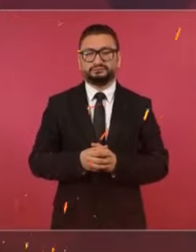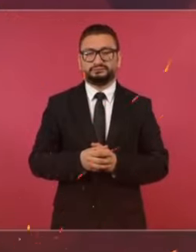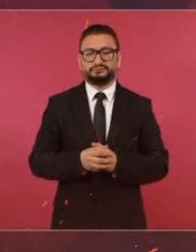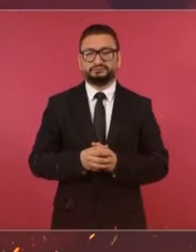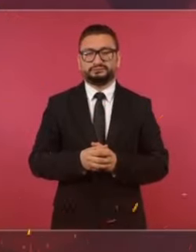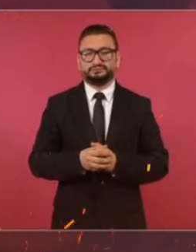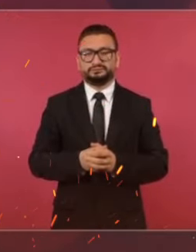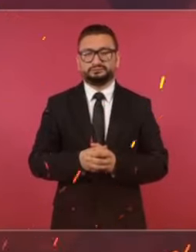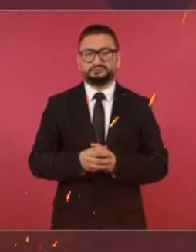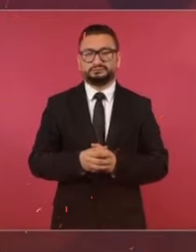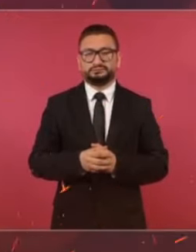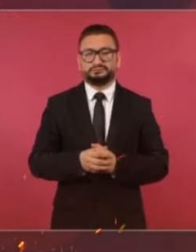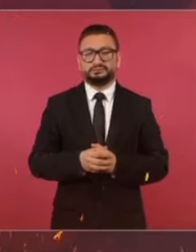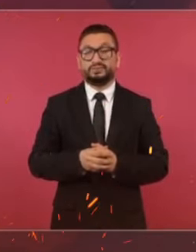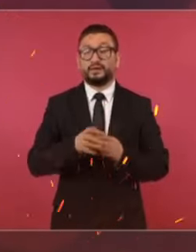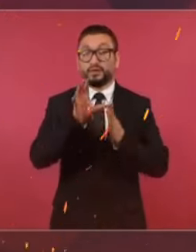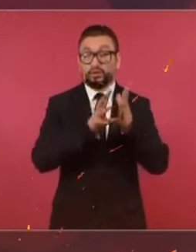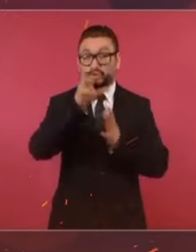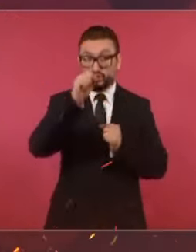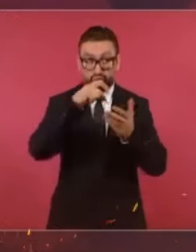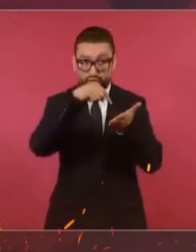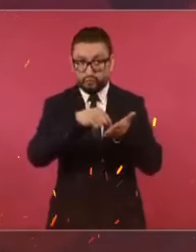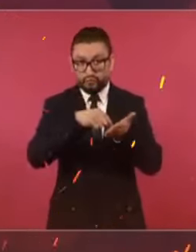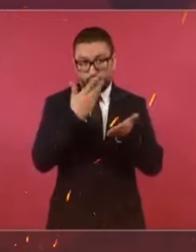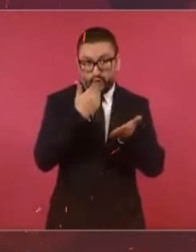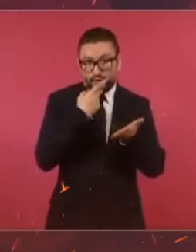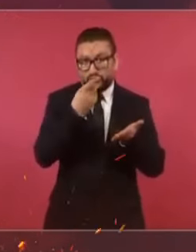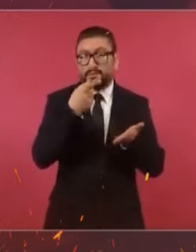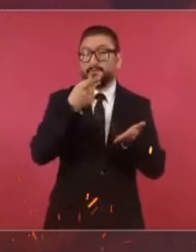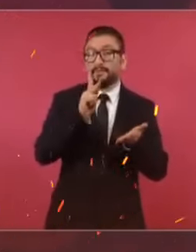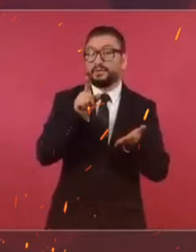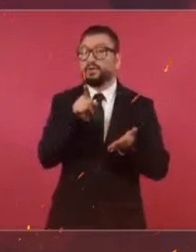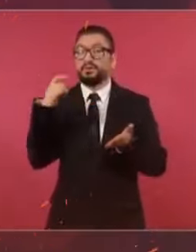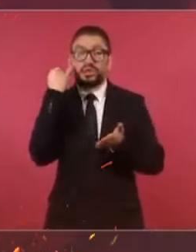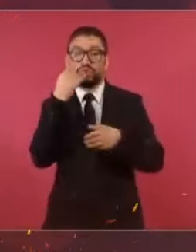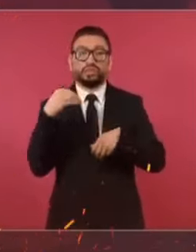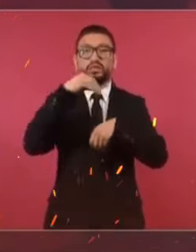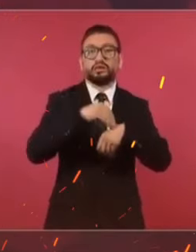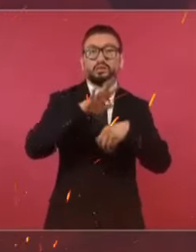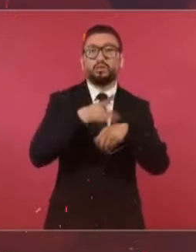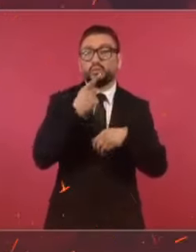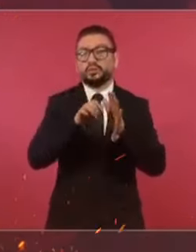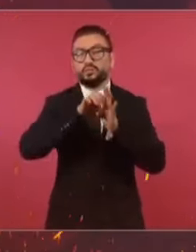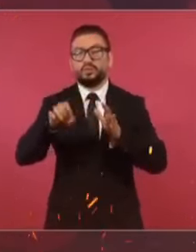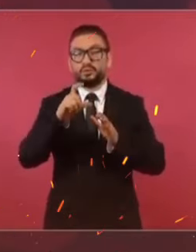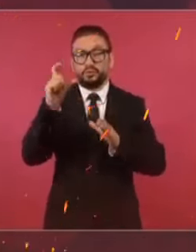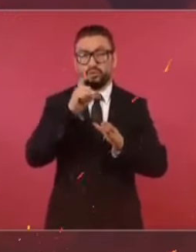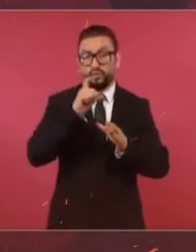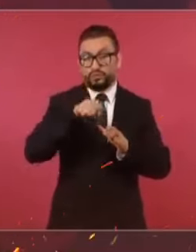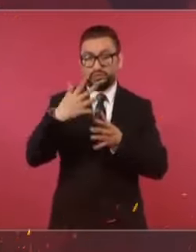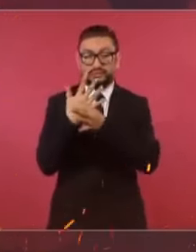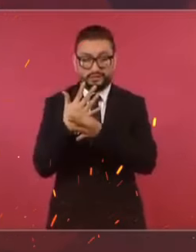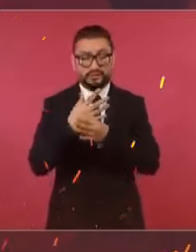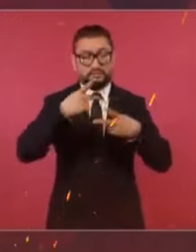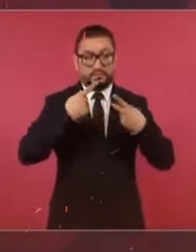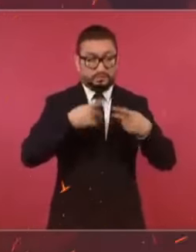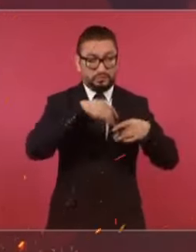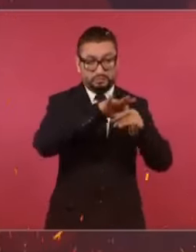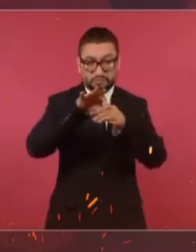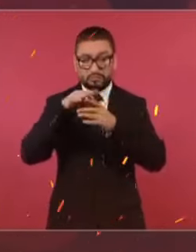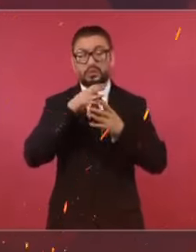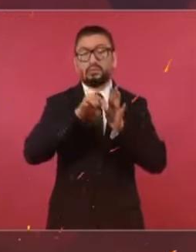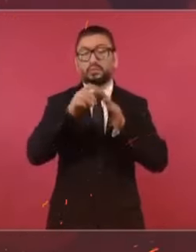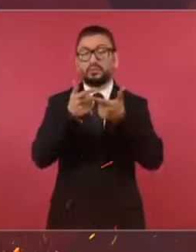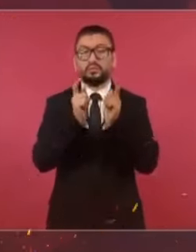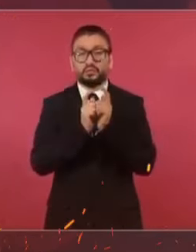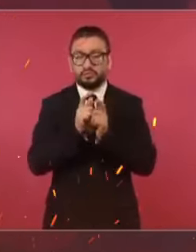aplique una fórmula que no esté en la Constitución, para que no haya la supuesta sobrerepresentación y